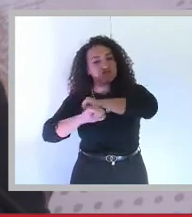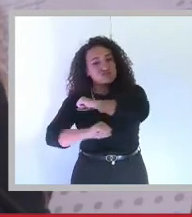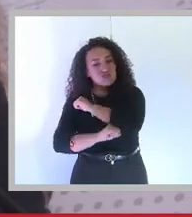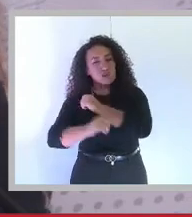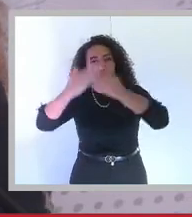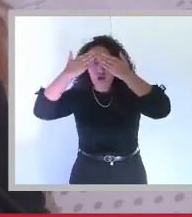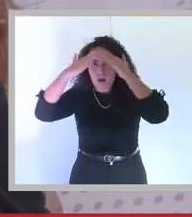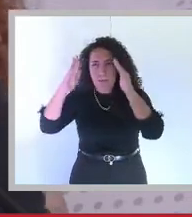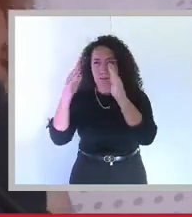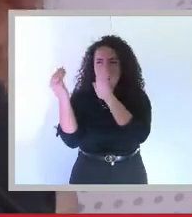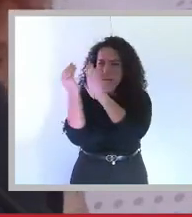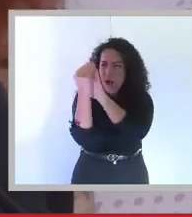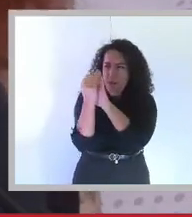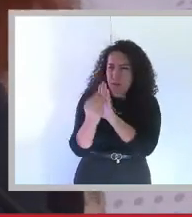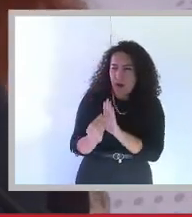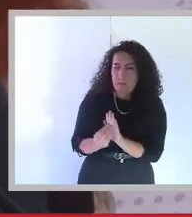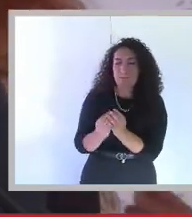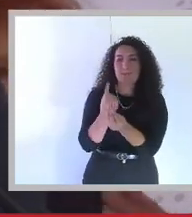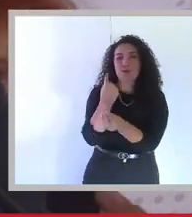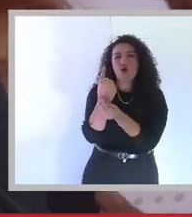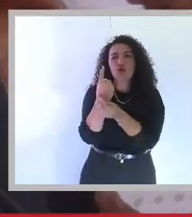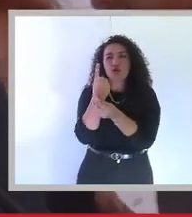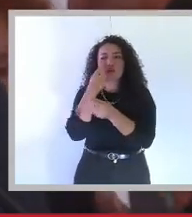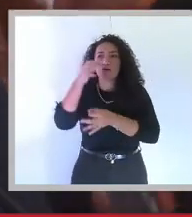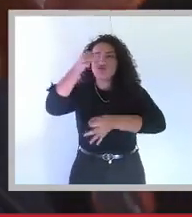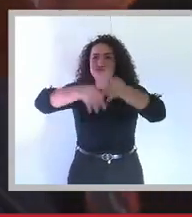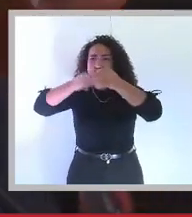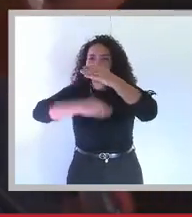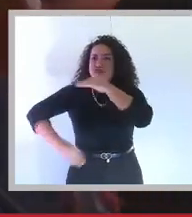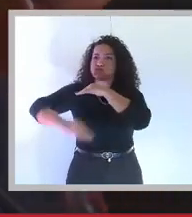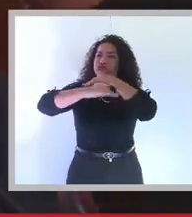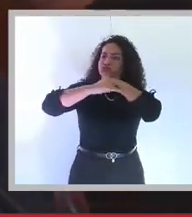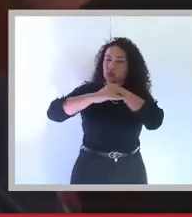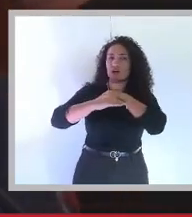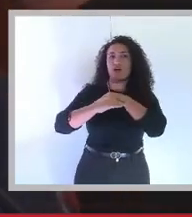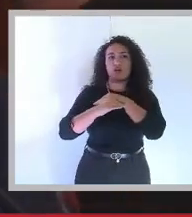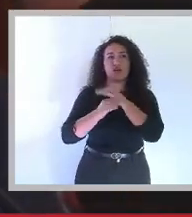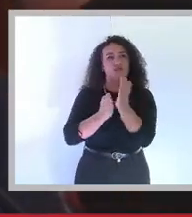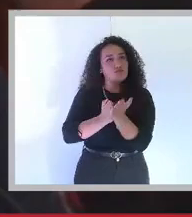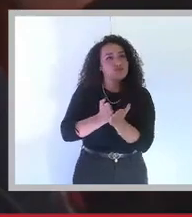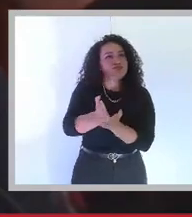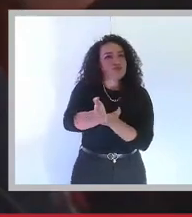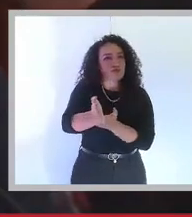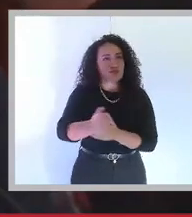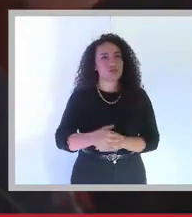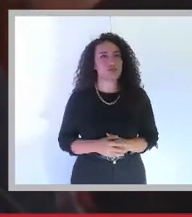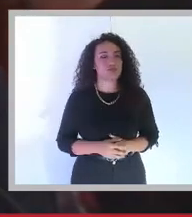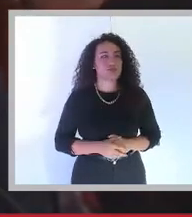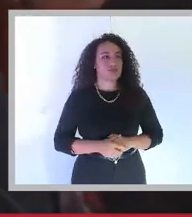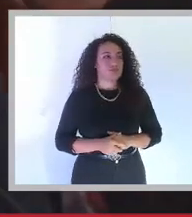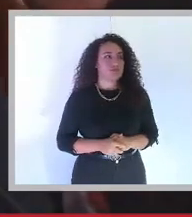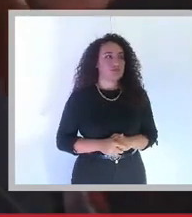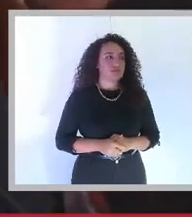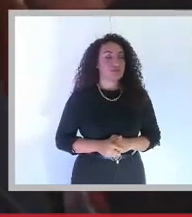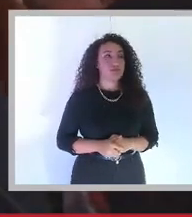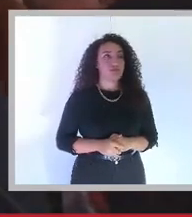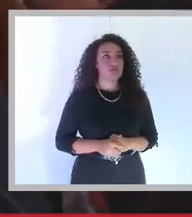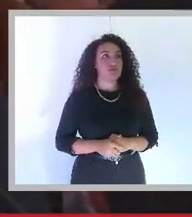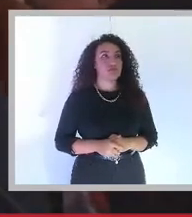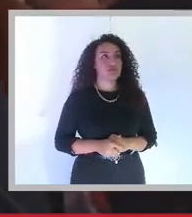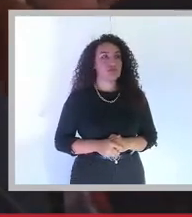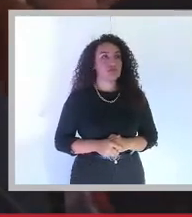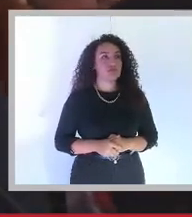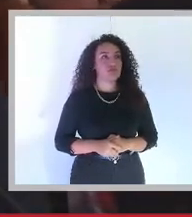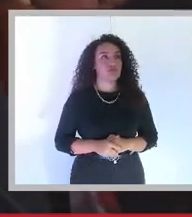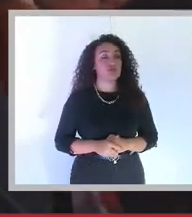establecer políticas más sostenibles de largo plazo. De igual forma, permite